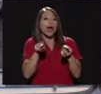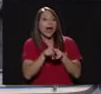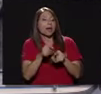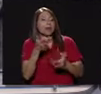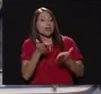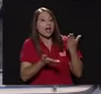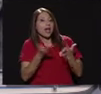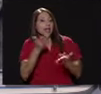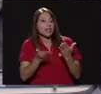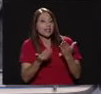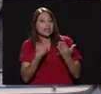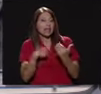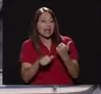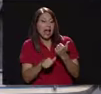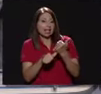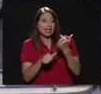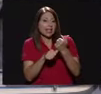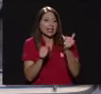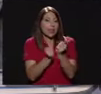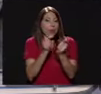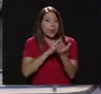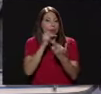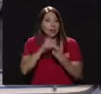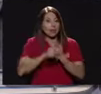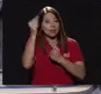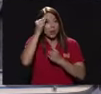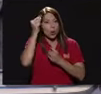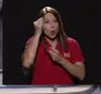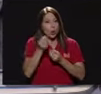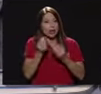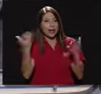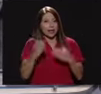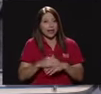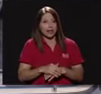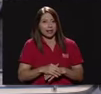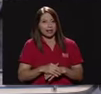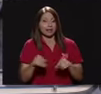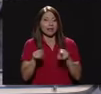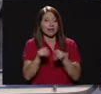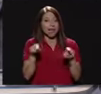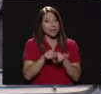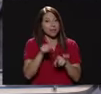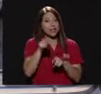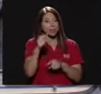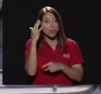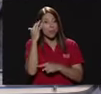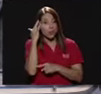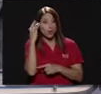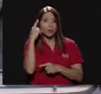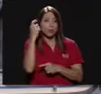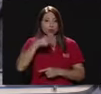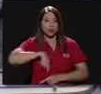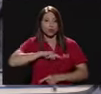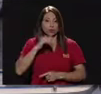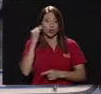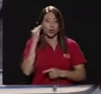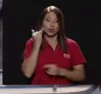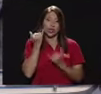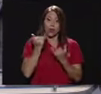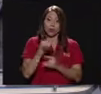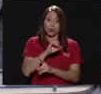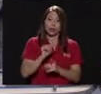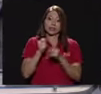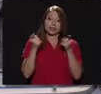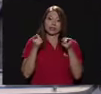asistidas por los programas de, digamos, gubernamentales, lo cual también es preocupante porque sabemos que estamos en una